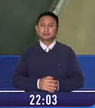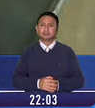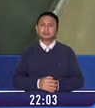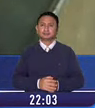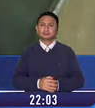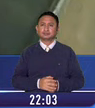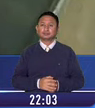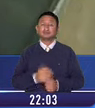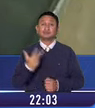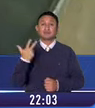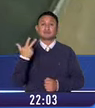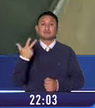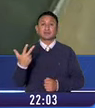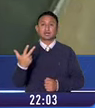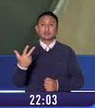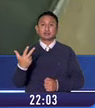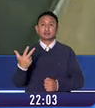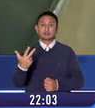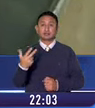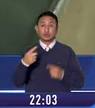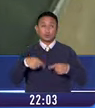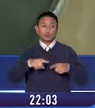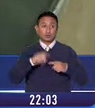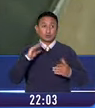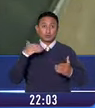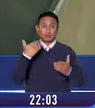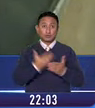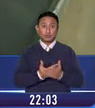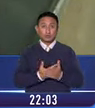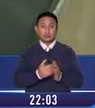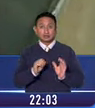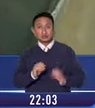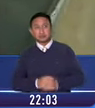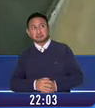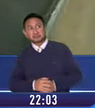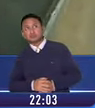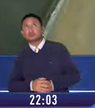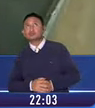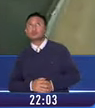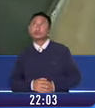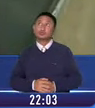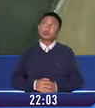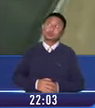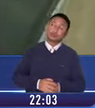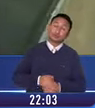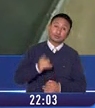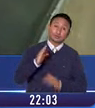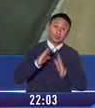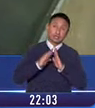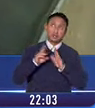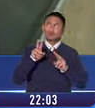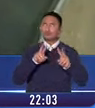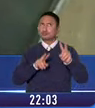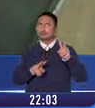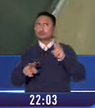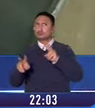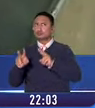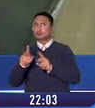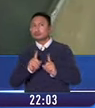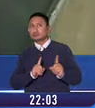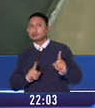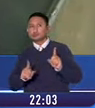son tres sujetos que llegan a un mismo punto se dan el tiempo para analizar la vivienda que allí se encuentra caminan